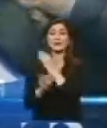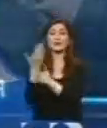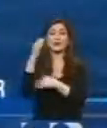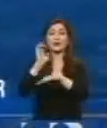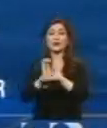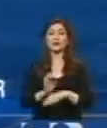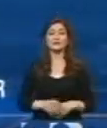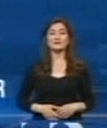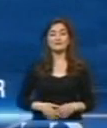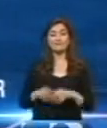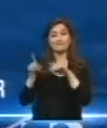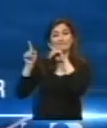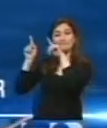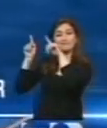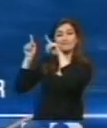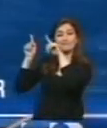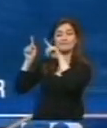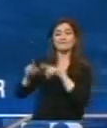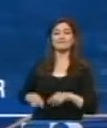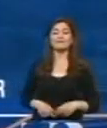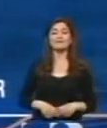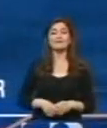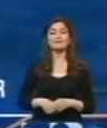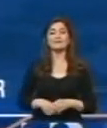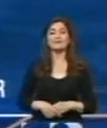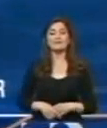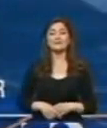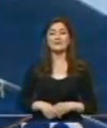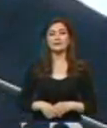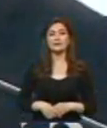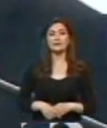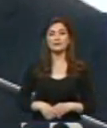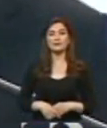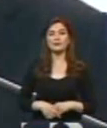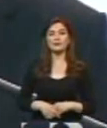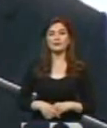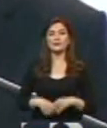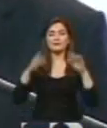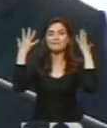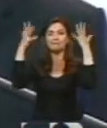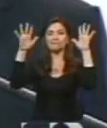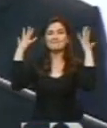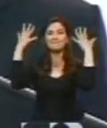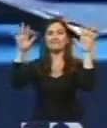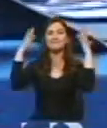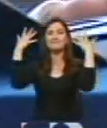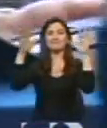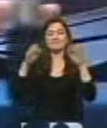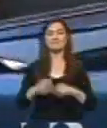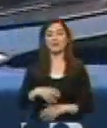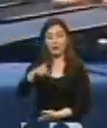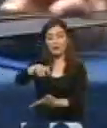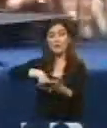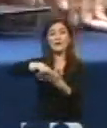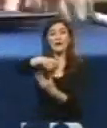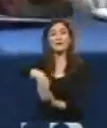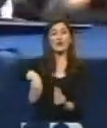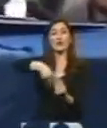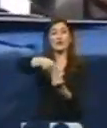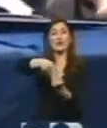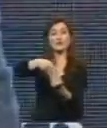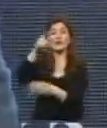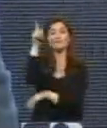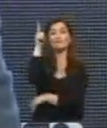país. De 9.435 millones de euros. La firma de la inversión, que